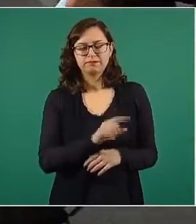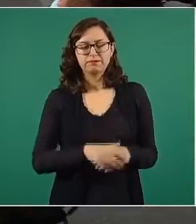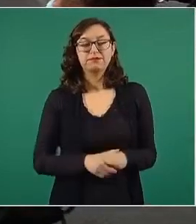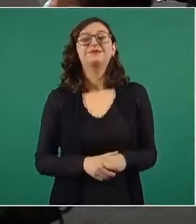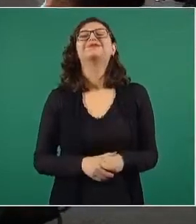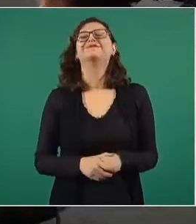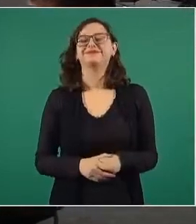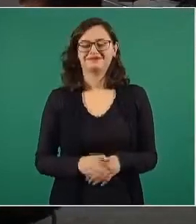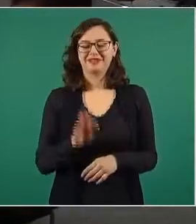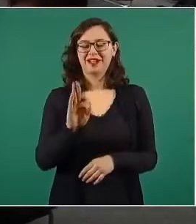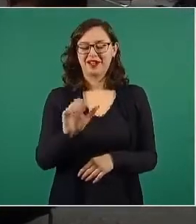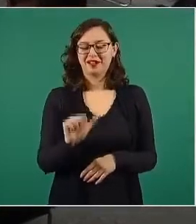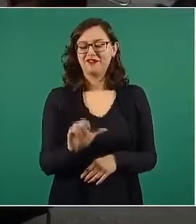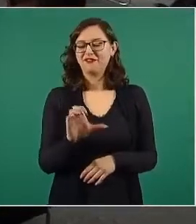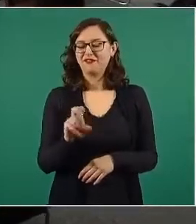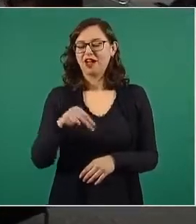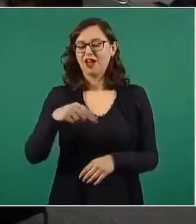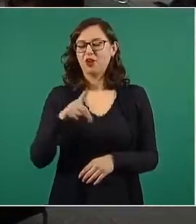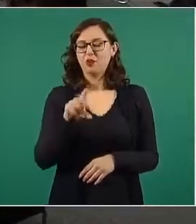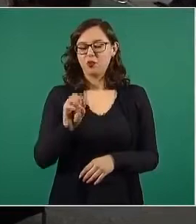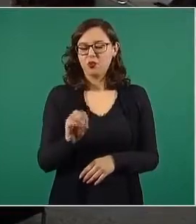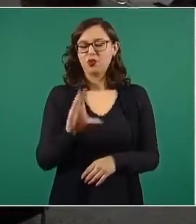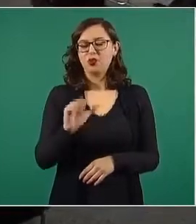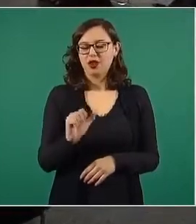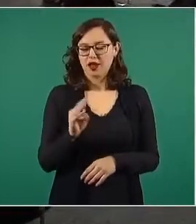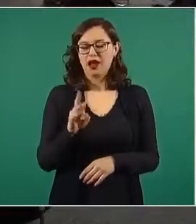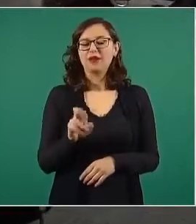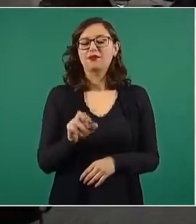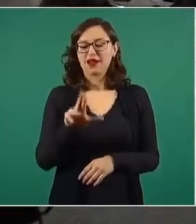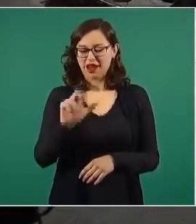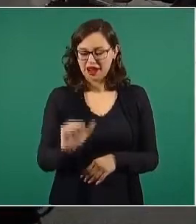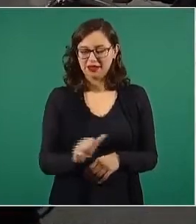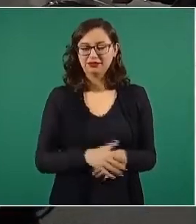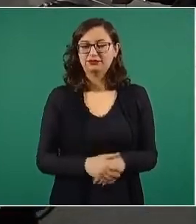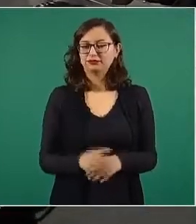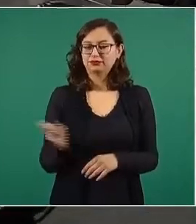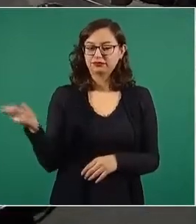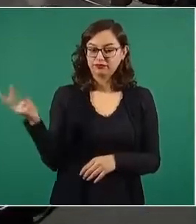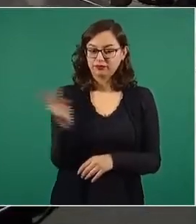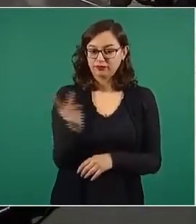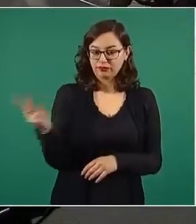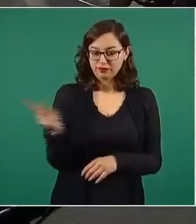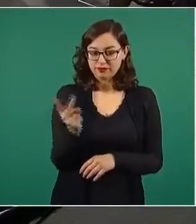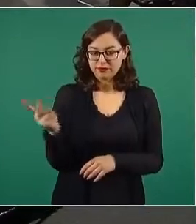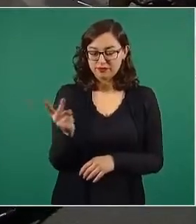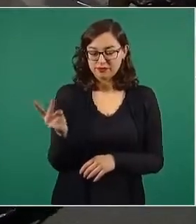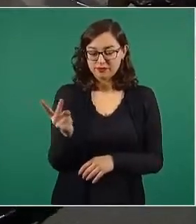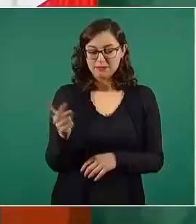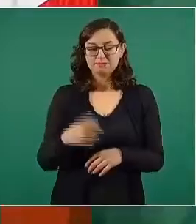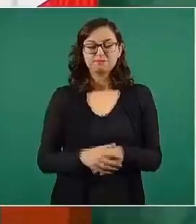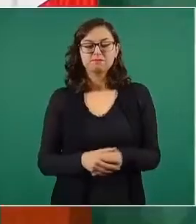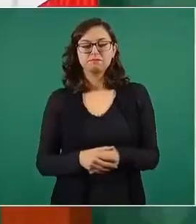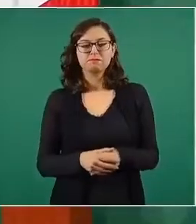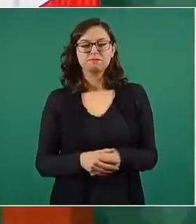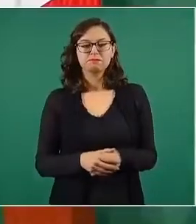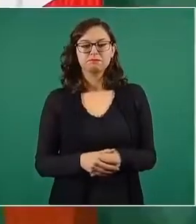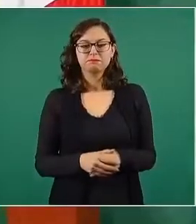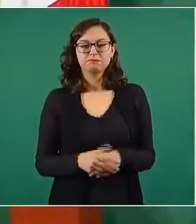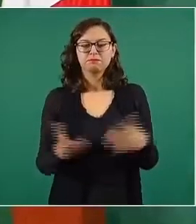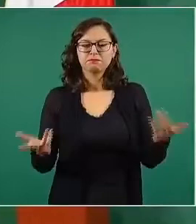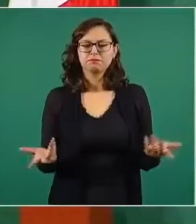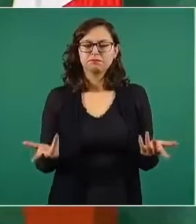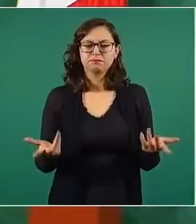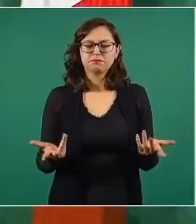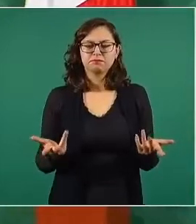Facundo Cabral. Estaban los dos y entonces se paró uno en la conferencia y le dijo: oigan, ¿y ustedes cómo